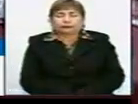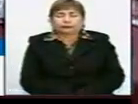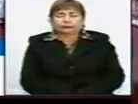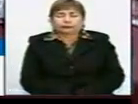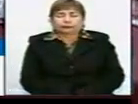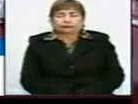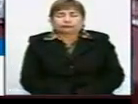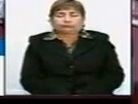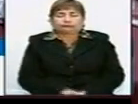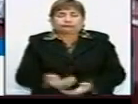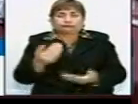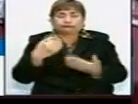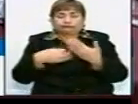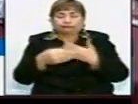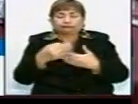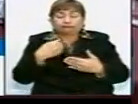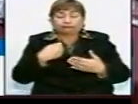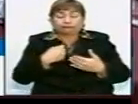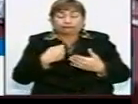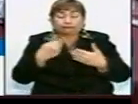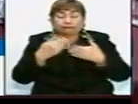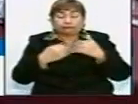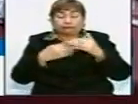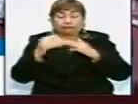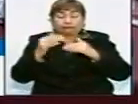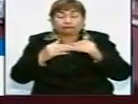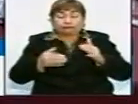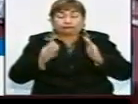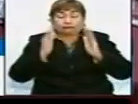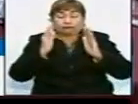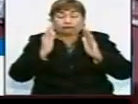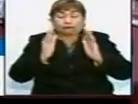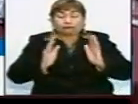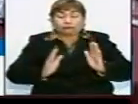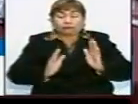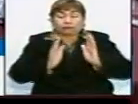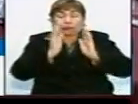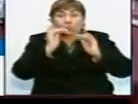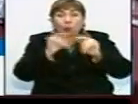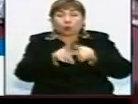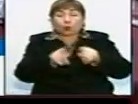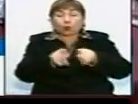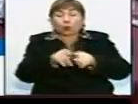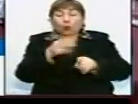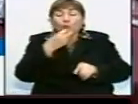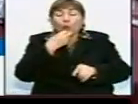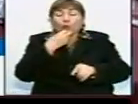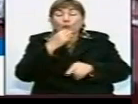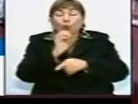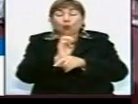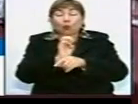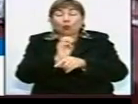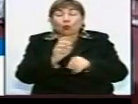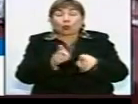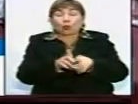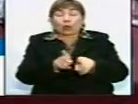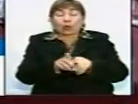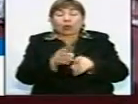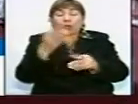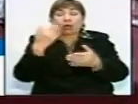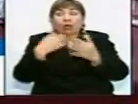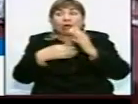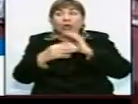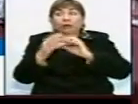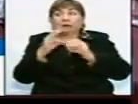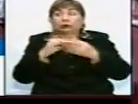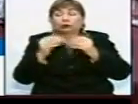entonces volviendo al tema yo tengo que construir construir una caja y darle casi como la cuestión del jugador por el nivel histórico que tengo y